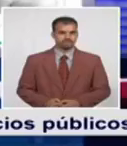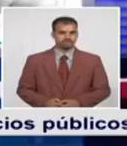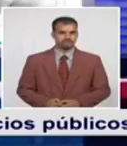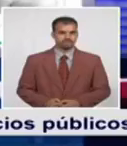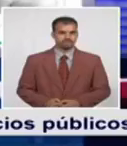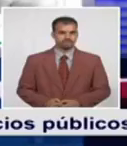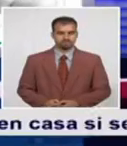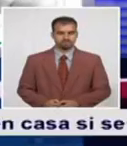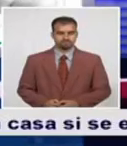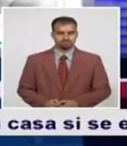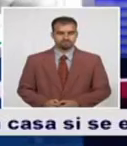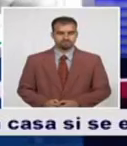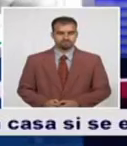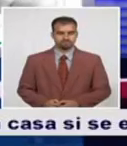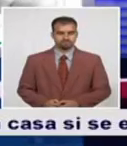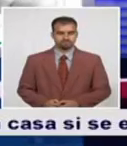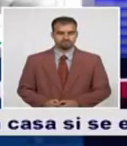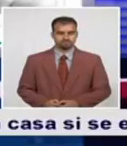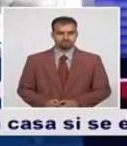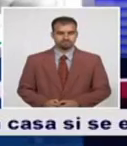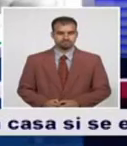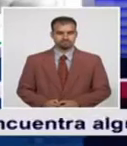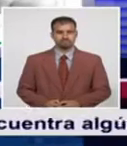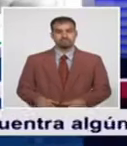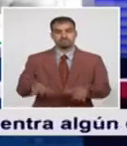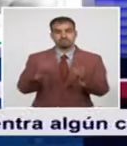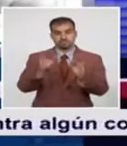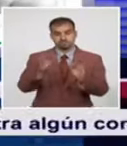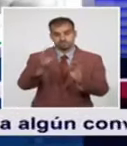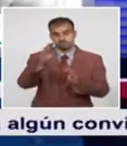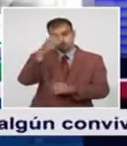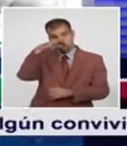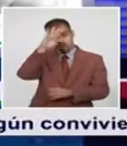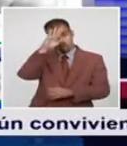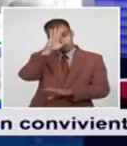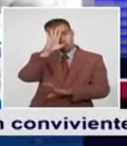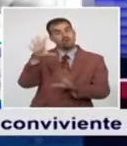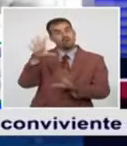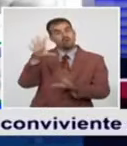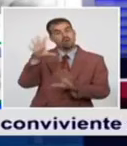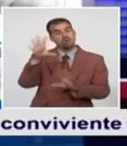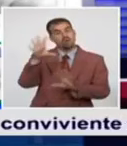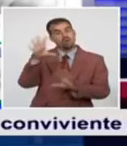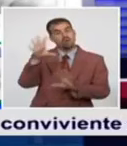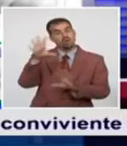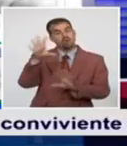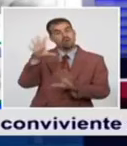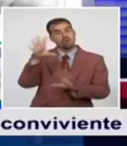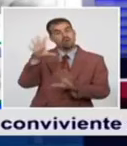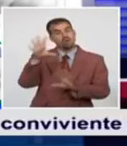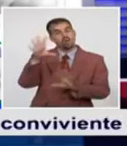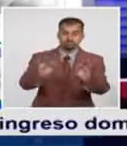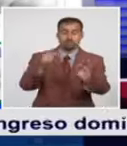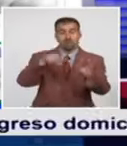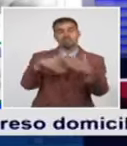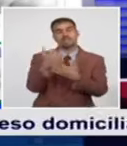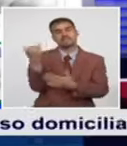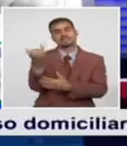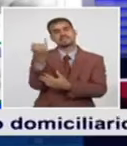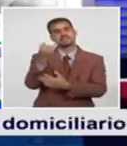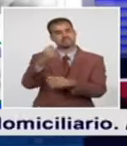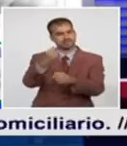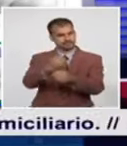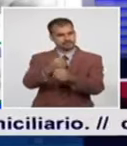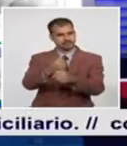Muy buenos días. Unidos hacemos Cuba este 1 de mayo, Día Internacional de los Trabajadores. Hoy la pandemia de la